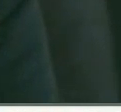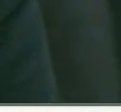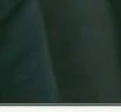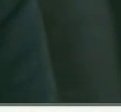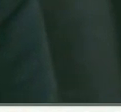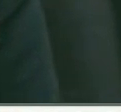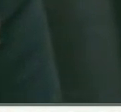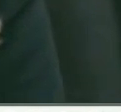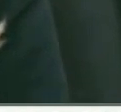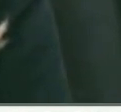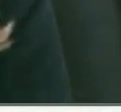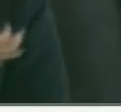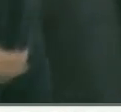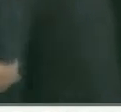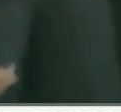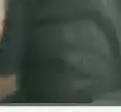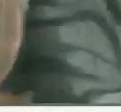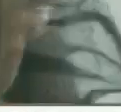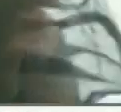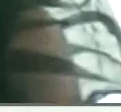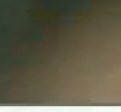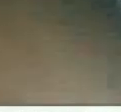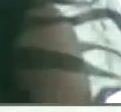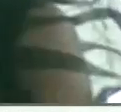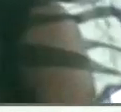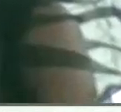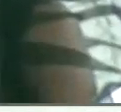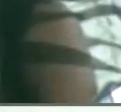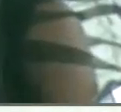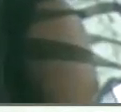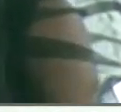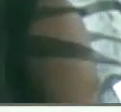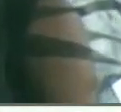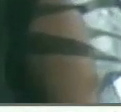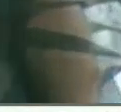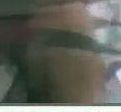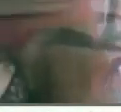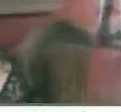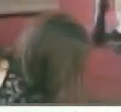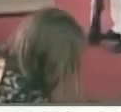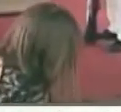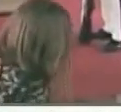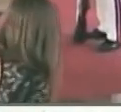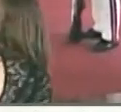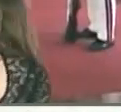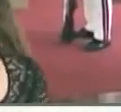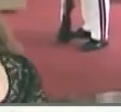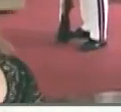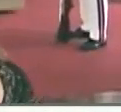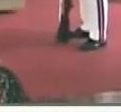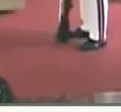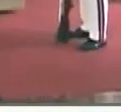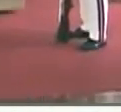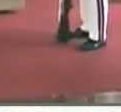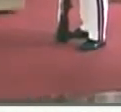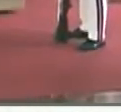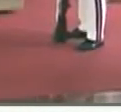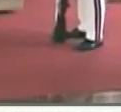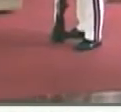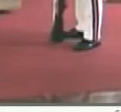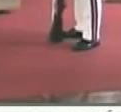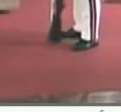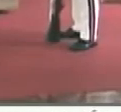general en jefe jorge luís garcía carneiro gobernador del estado la guaira precisaba dentro de sus